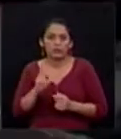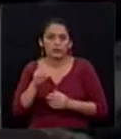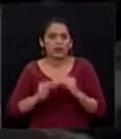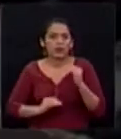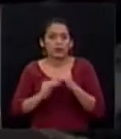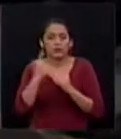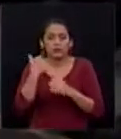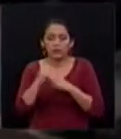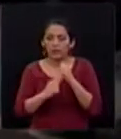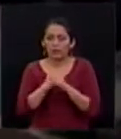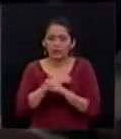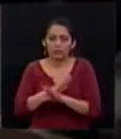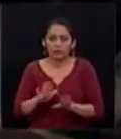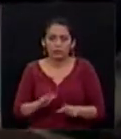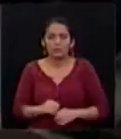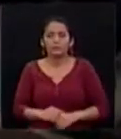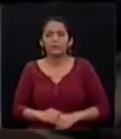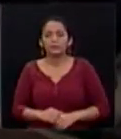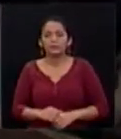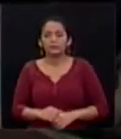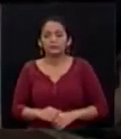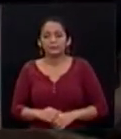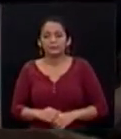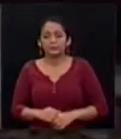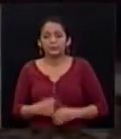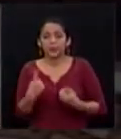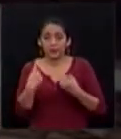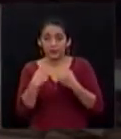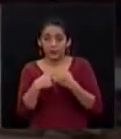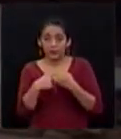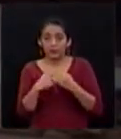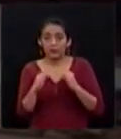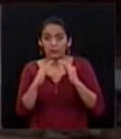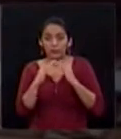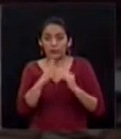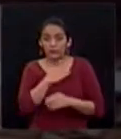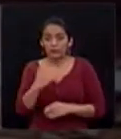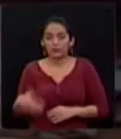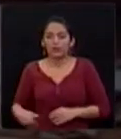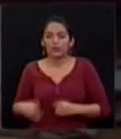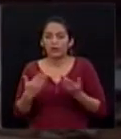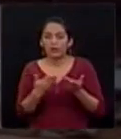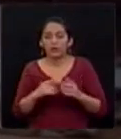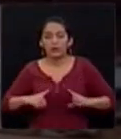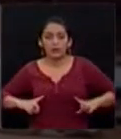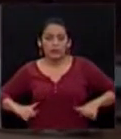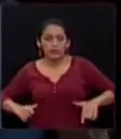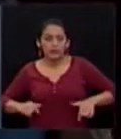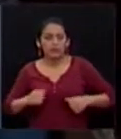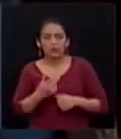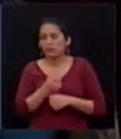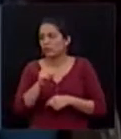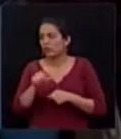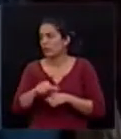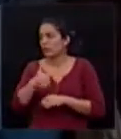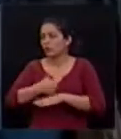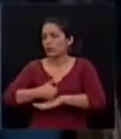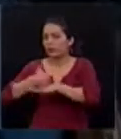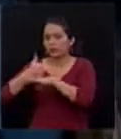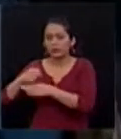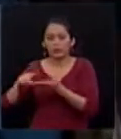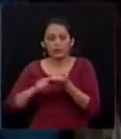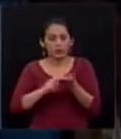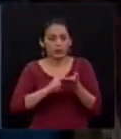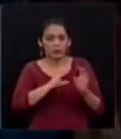fuerte. Sobre este mismo caso, en el Palacio de Carondelet, el presidente de la República, Lenín Moreno, se reunió con las principales autoridades